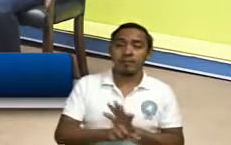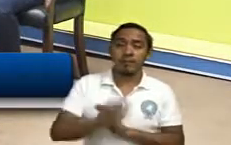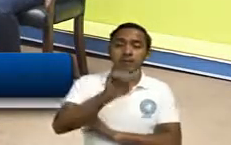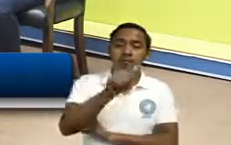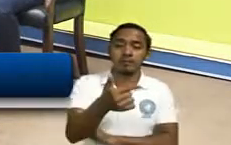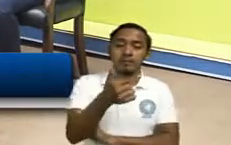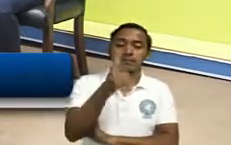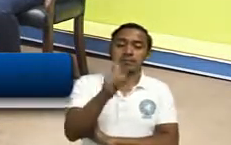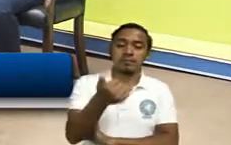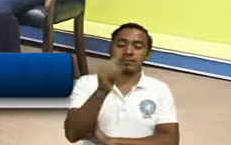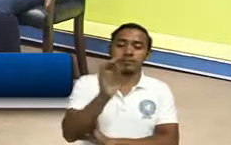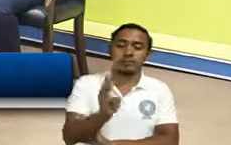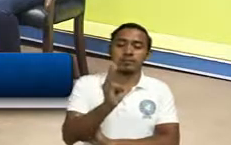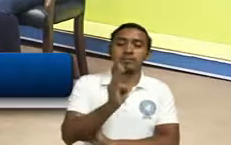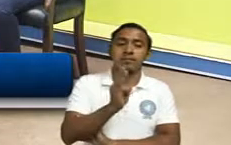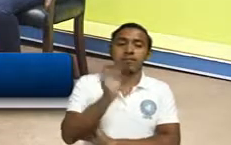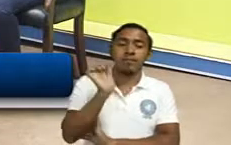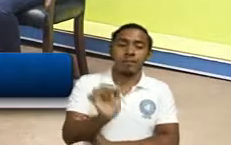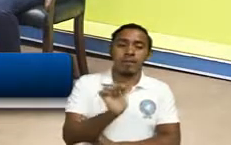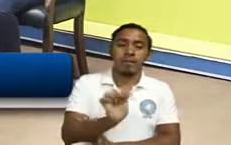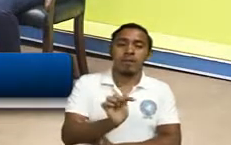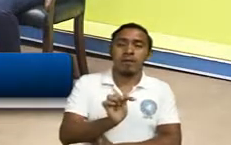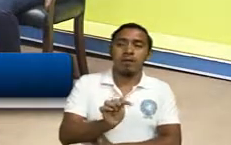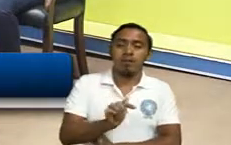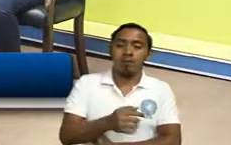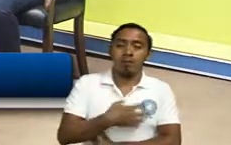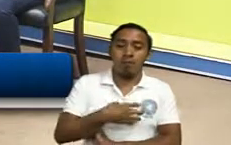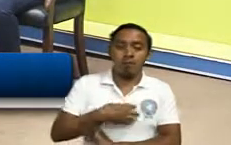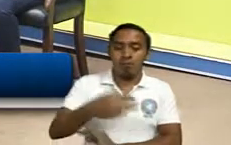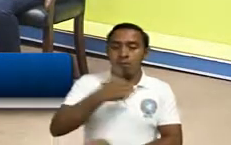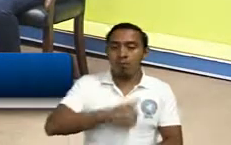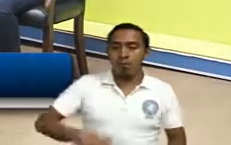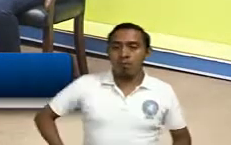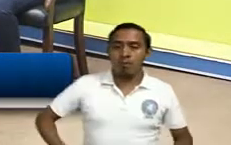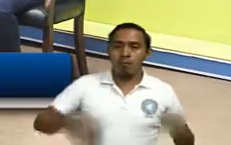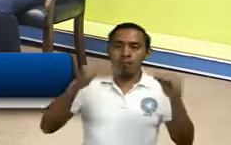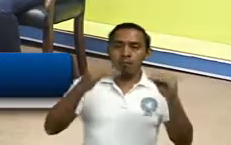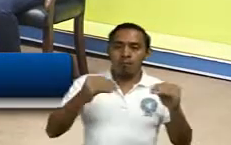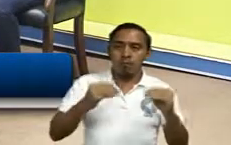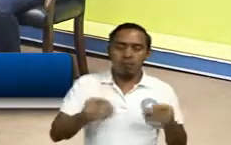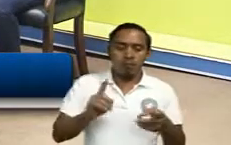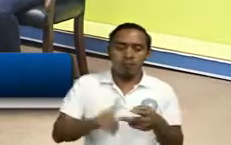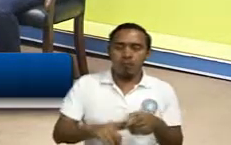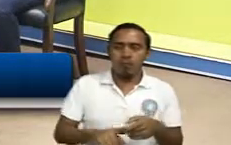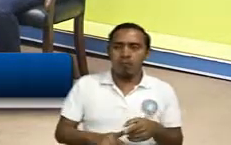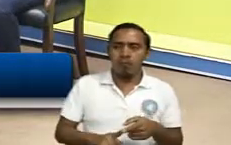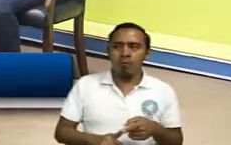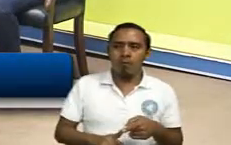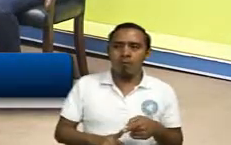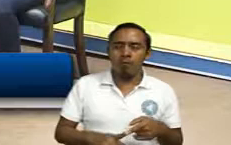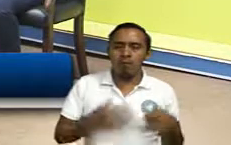763 está la parte que le toca al Ministerio de Educación, MINET,